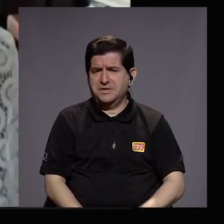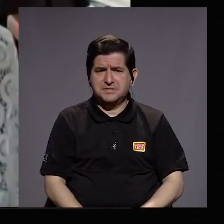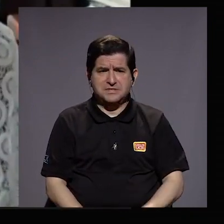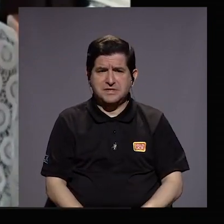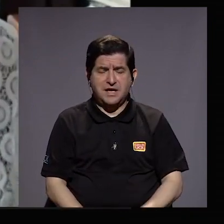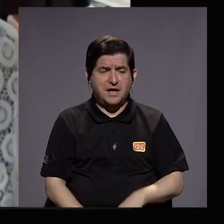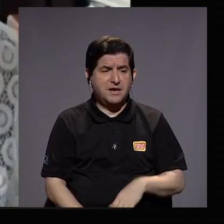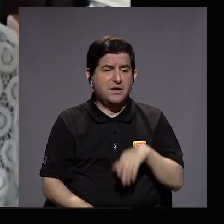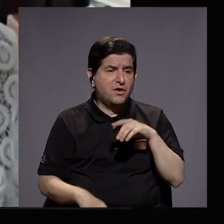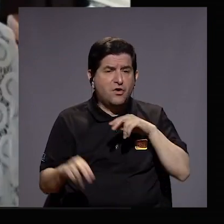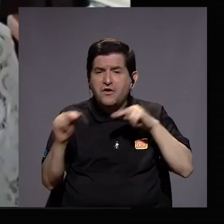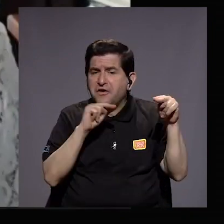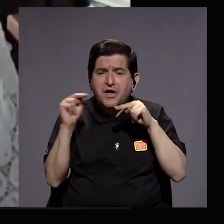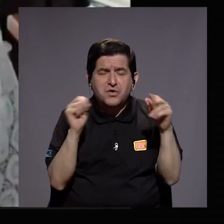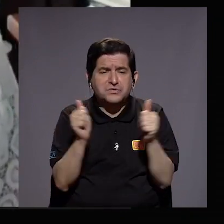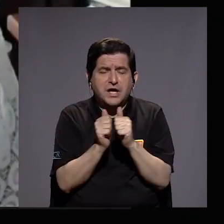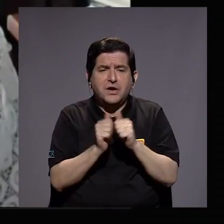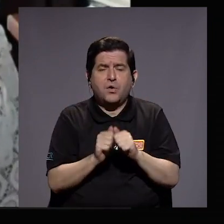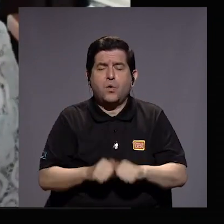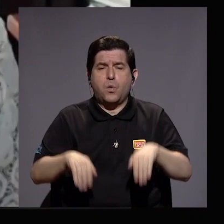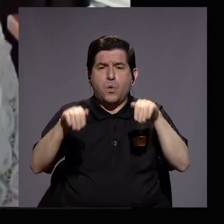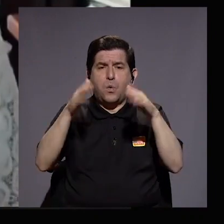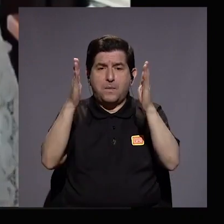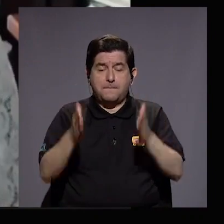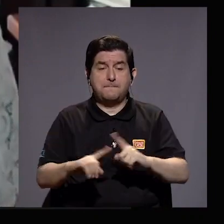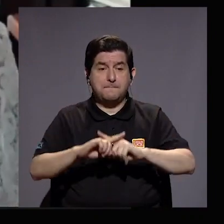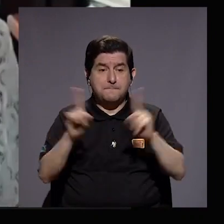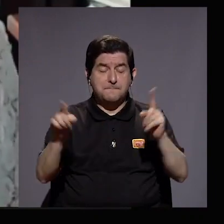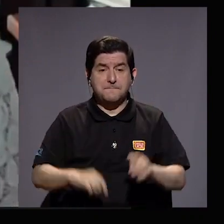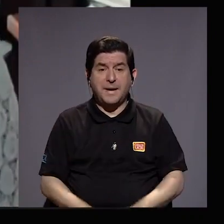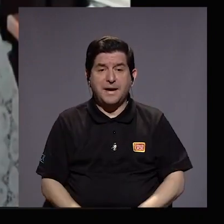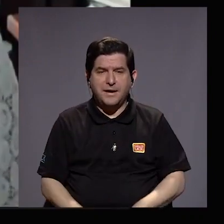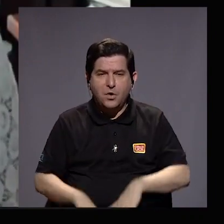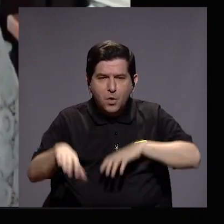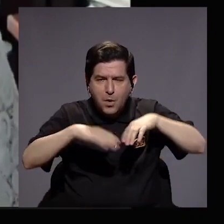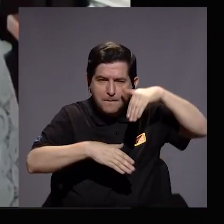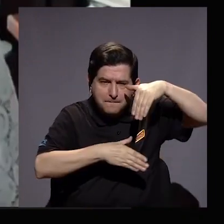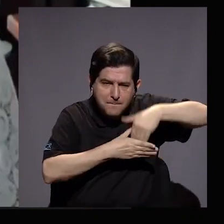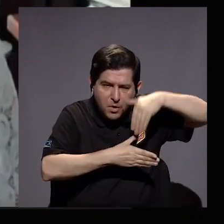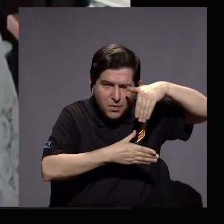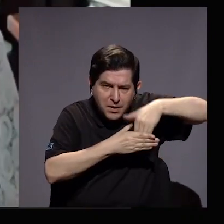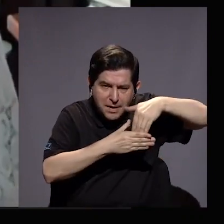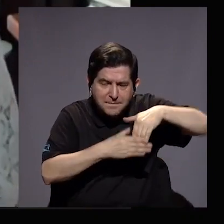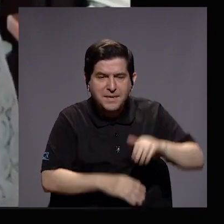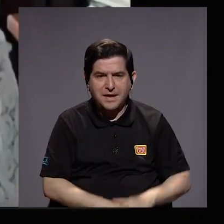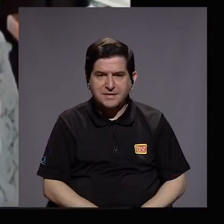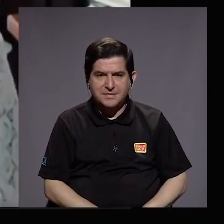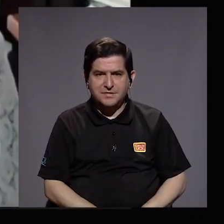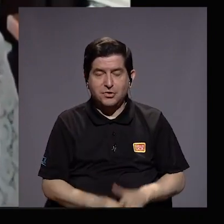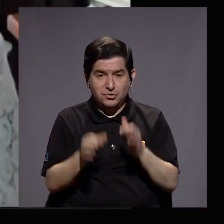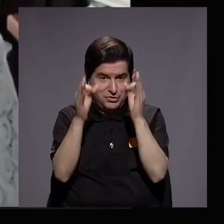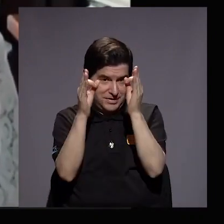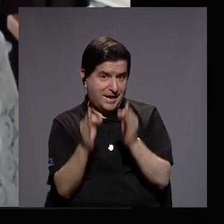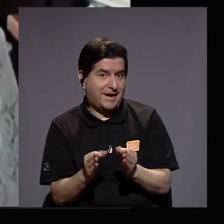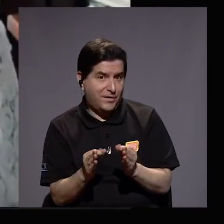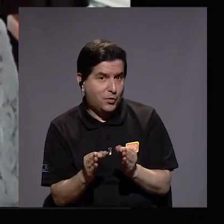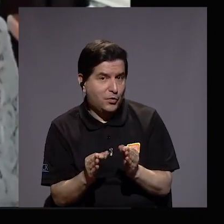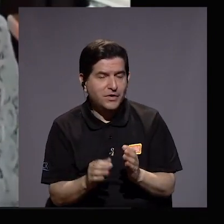hacer lobby entre los magistrados, pero no sé, movimientos internos ahí en la